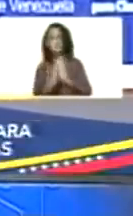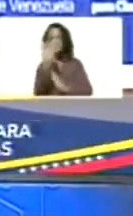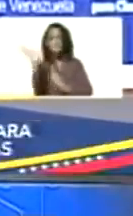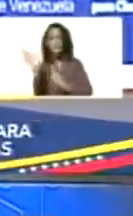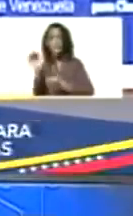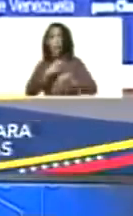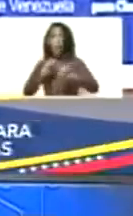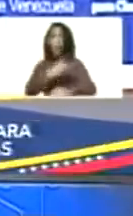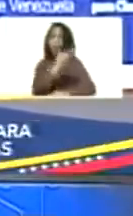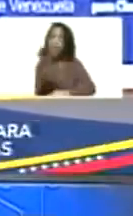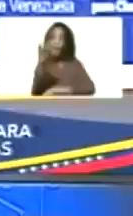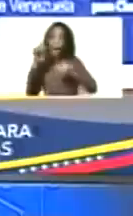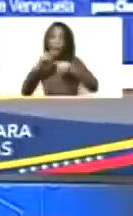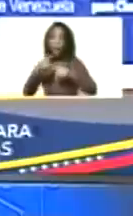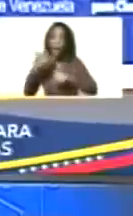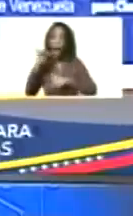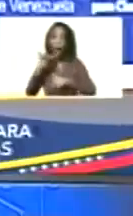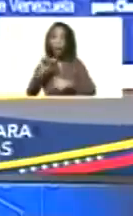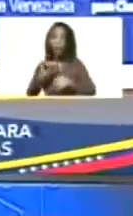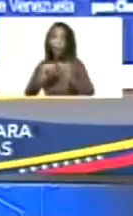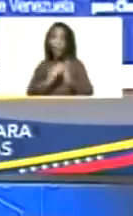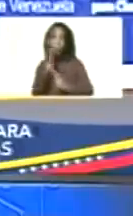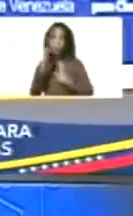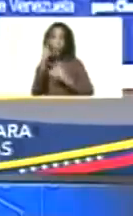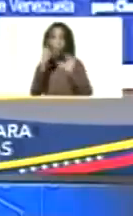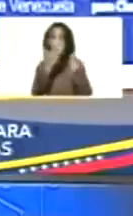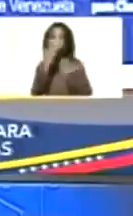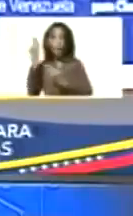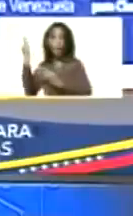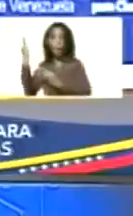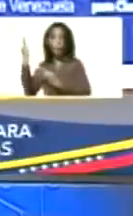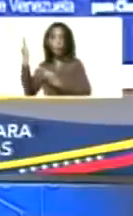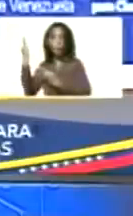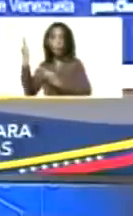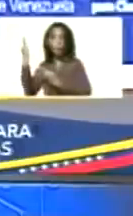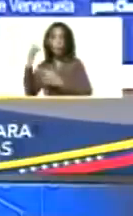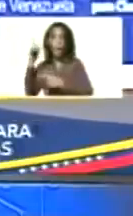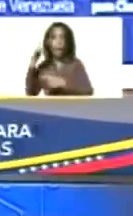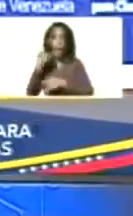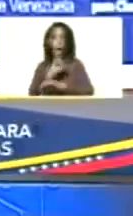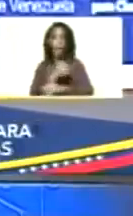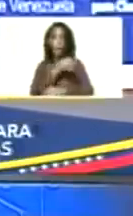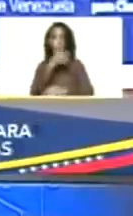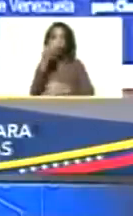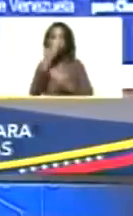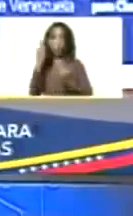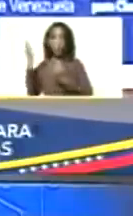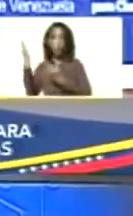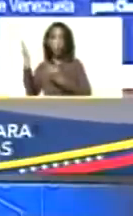Muévanse ustedes, aquí está el bote de agua, mira. Oye, Escalón está lo que se llama eficiente.